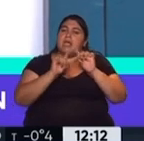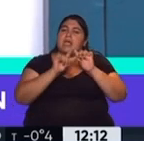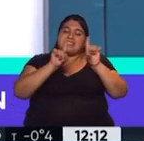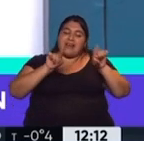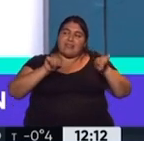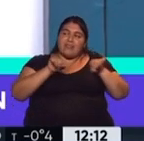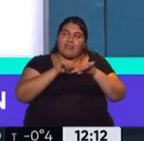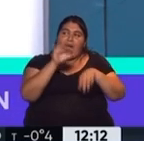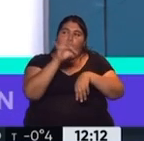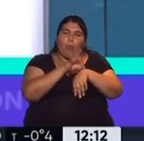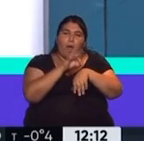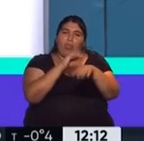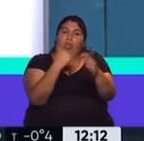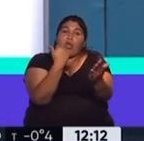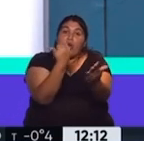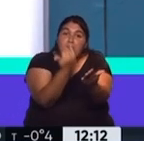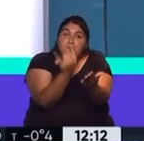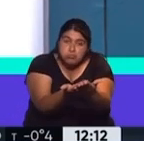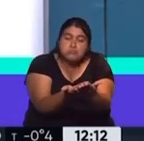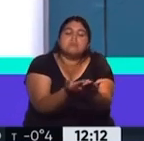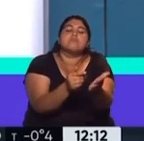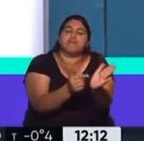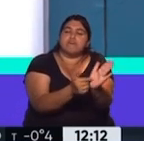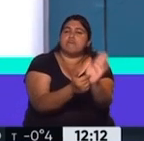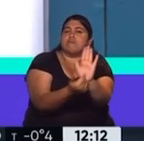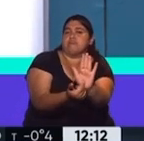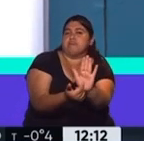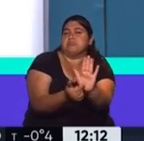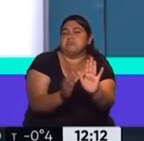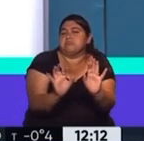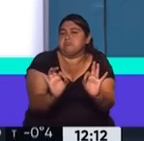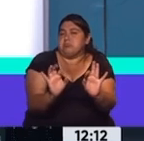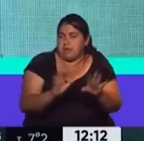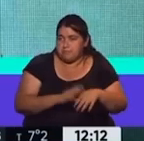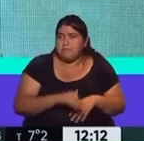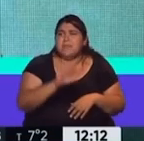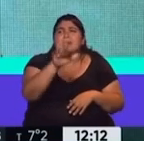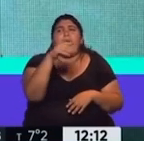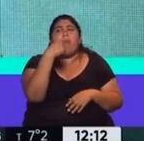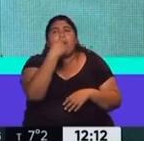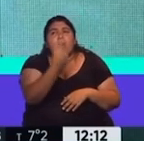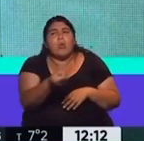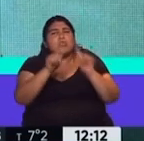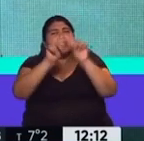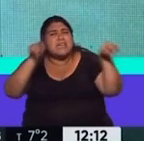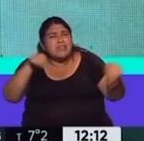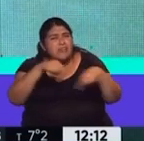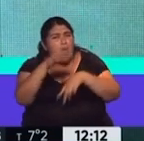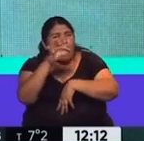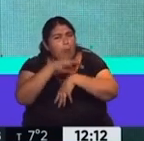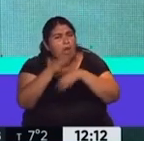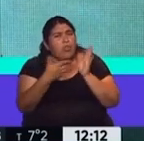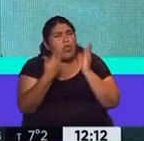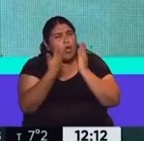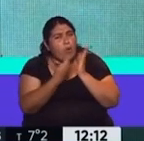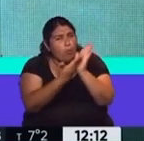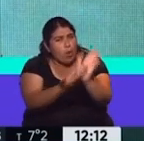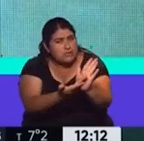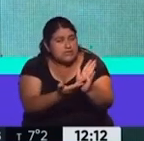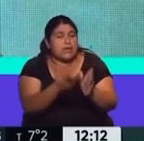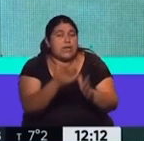médico o sanitario diciendo que no se tiene que vacunar deben presentar un certificado médico sanitario que acredite la no vacunación